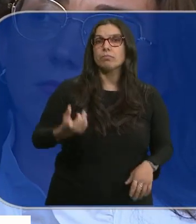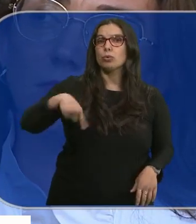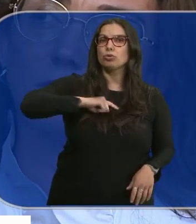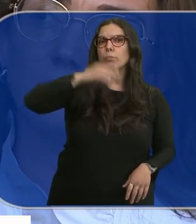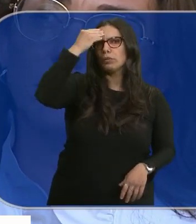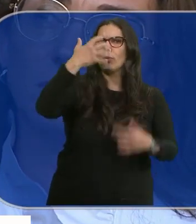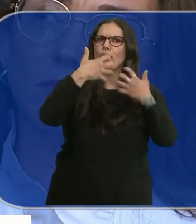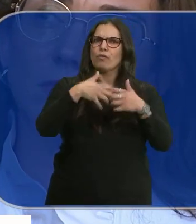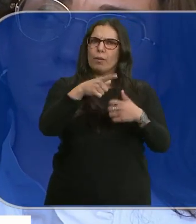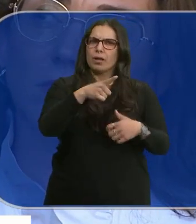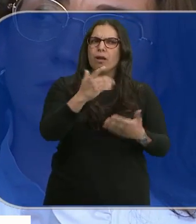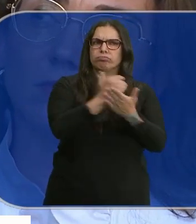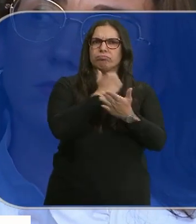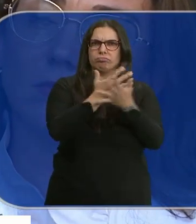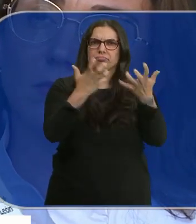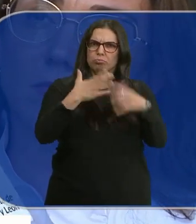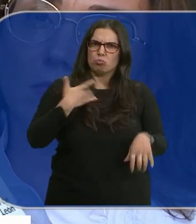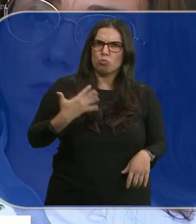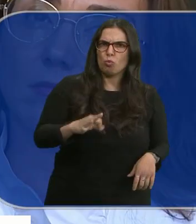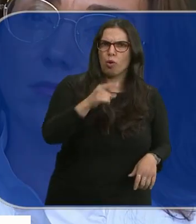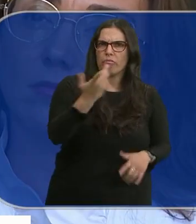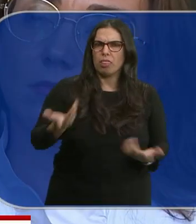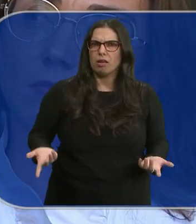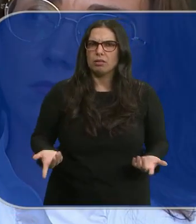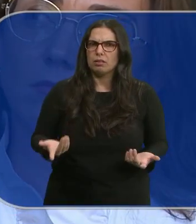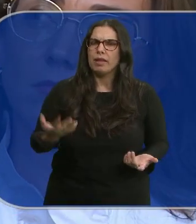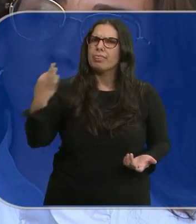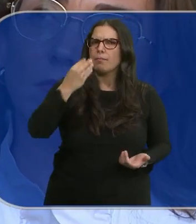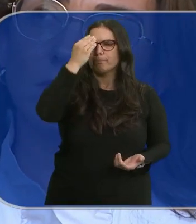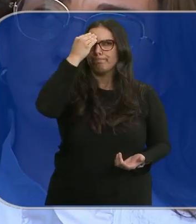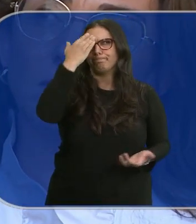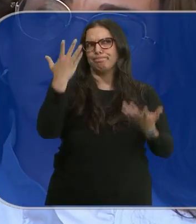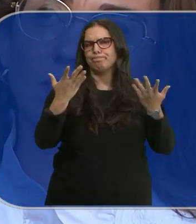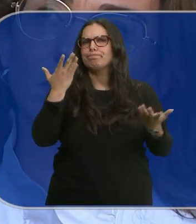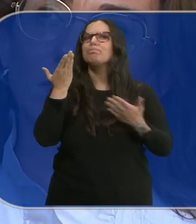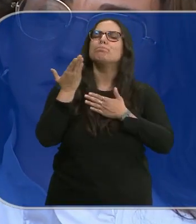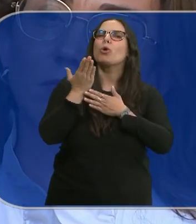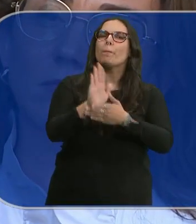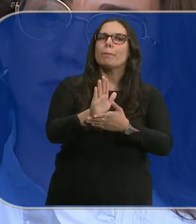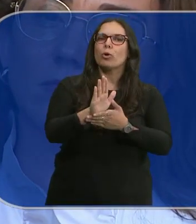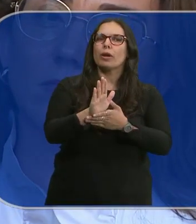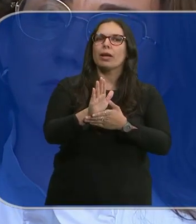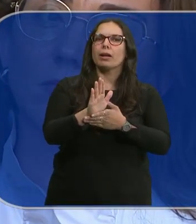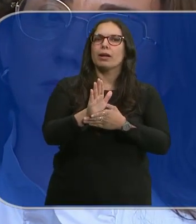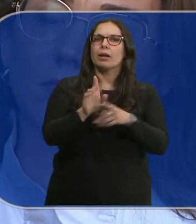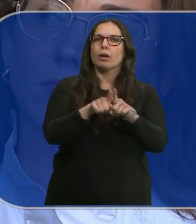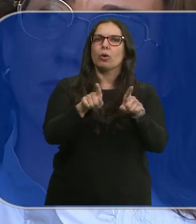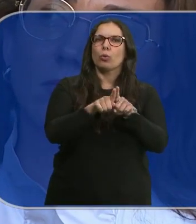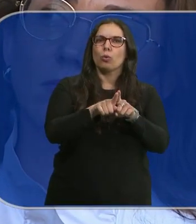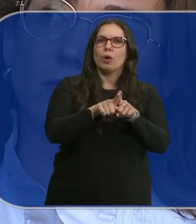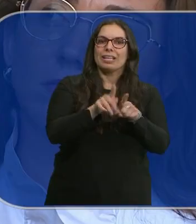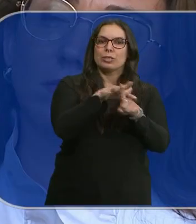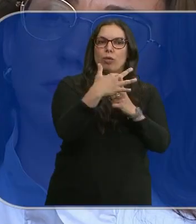Consideramos que la fábrica es rentable y que deben plantearse el ERE y pasar a